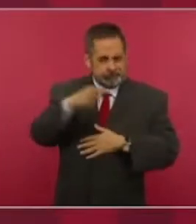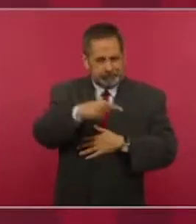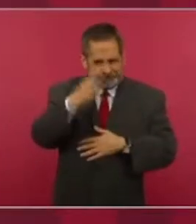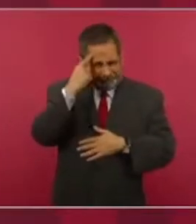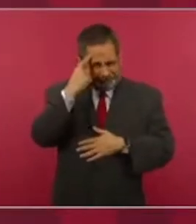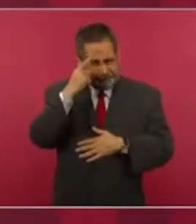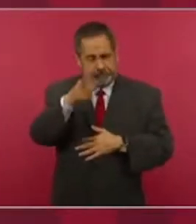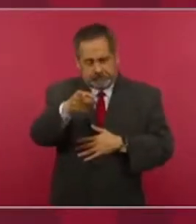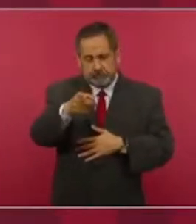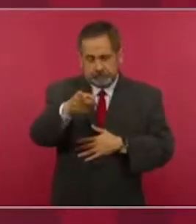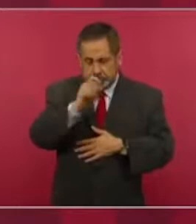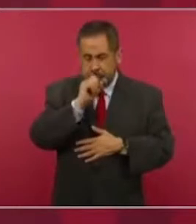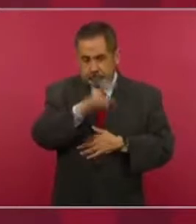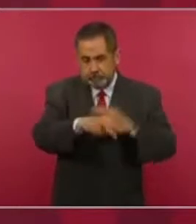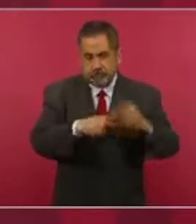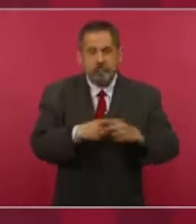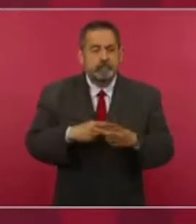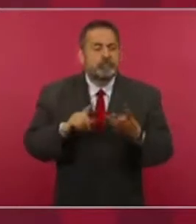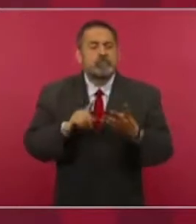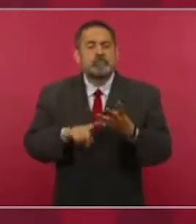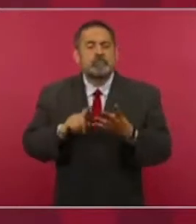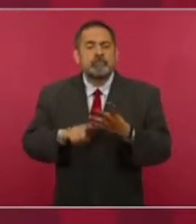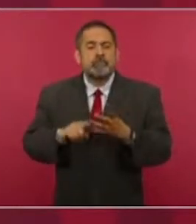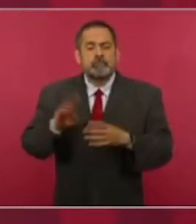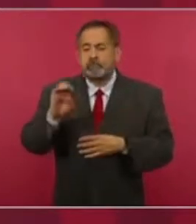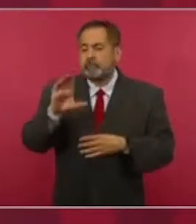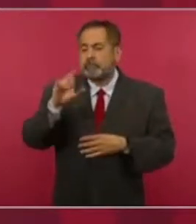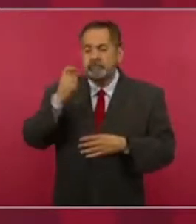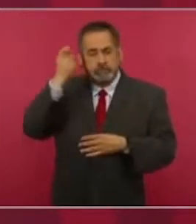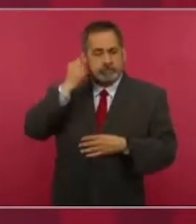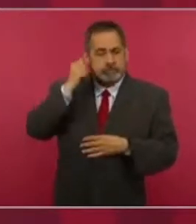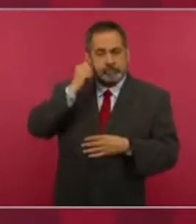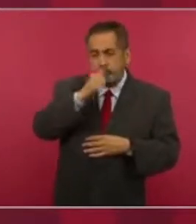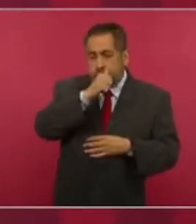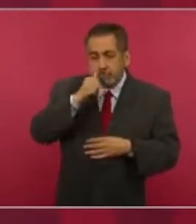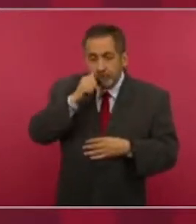el de las becas Benito Juárez.